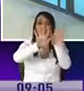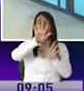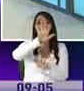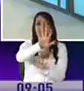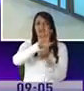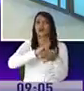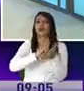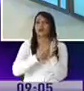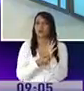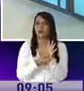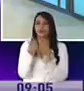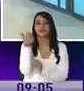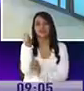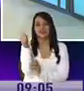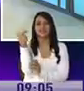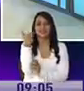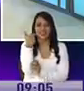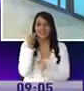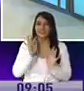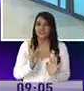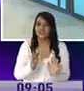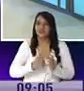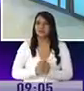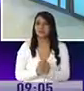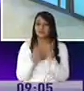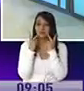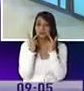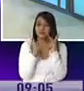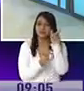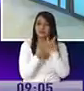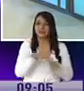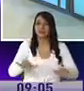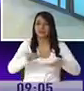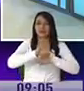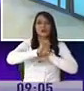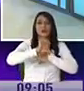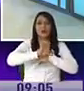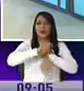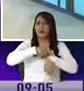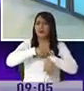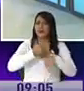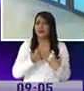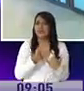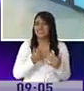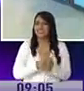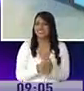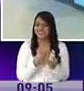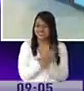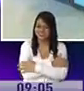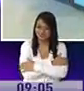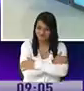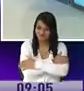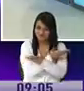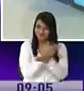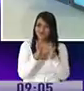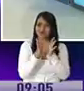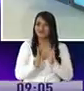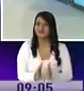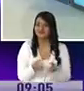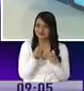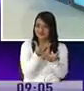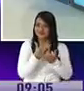tenemos 10 gr centígrados Veo que estás con hinchas Ecuatorianos esta hora Así que te mandamos un abrazo adelante